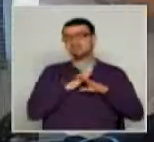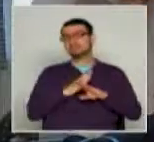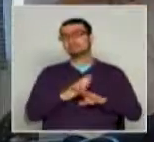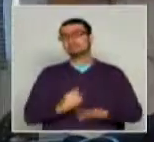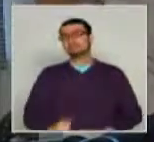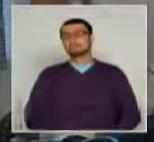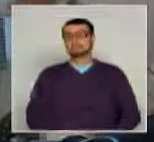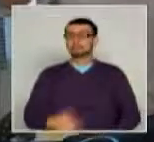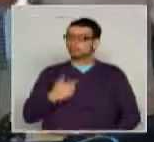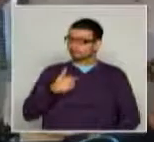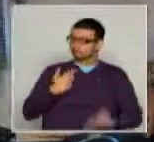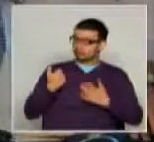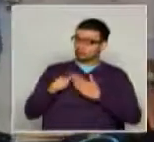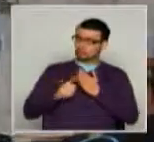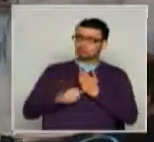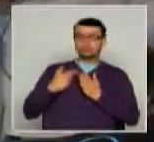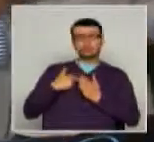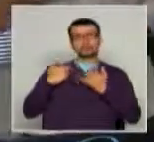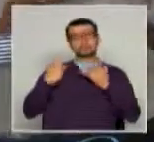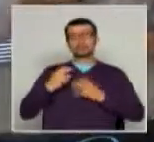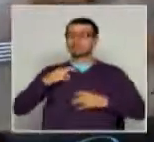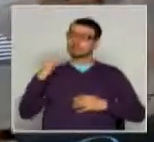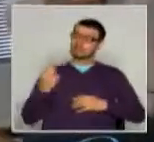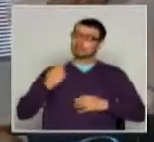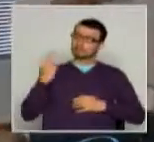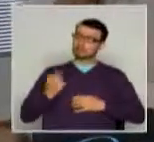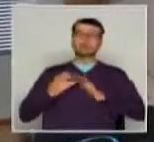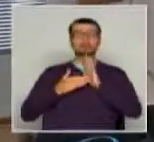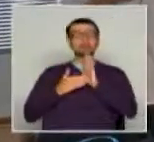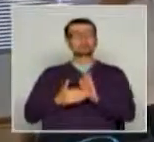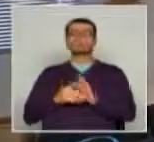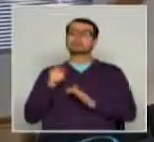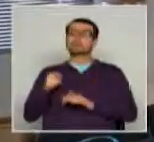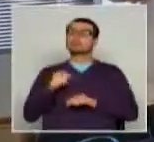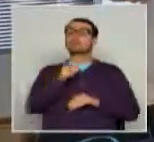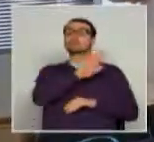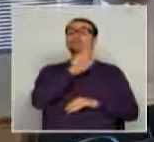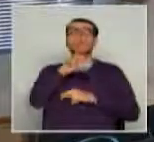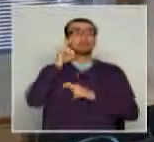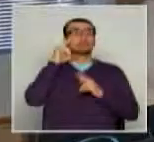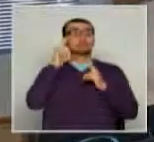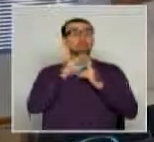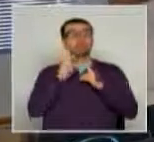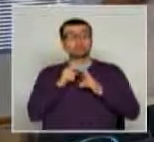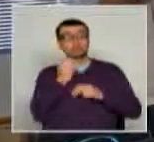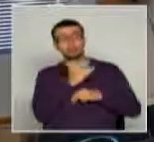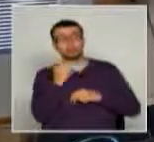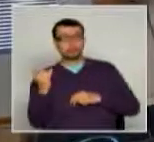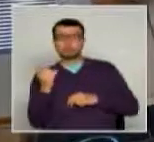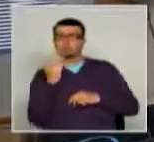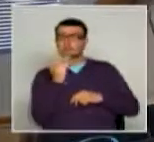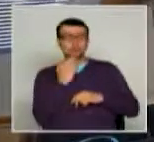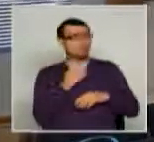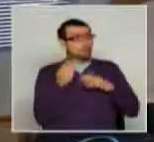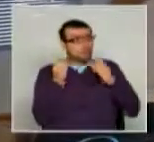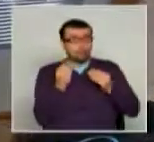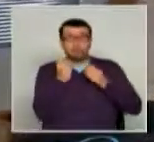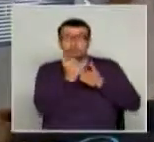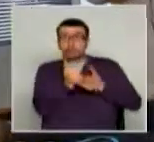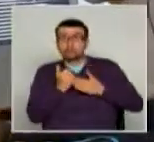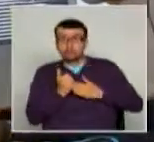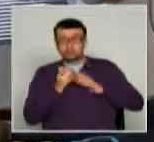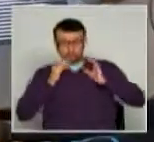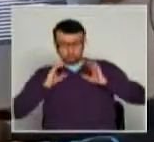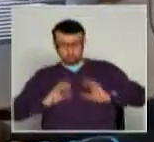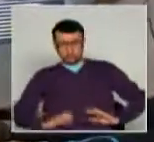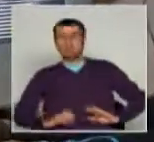Quería con este programa hoy hacer un recuento y por lo menos darles a conocer a todos ustedes una y muchas ayudas